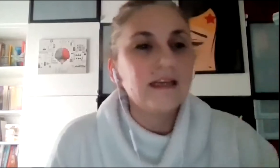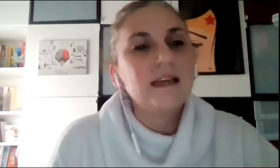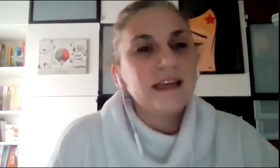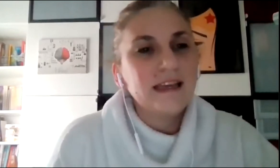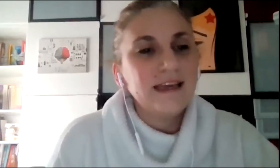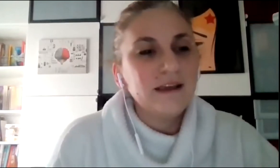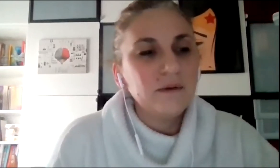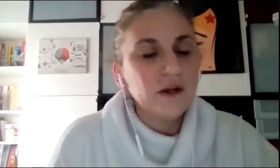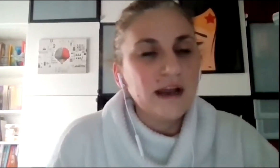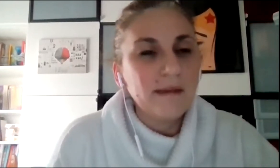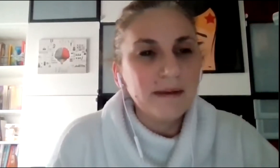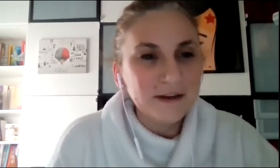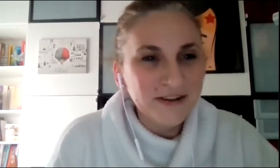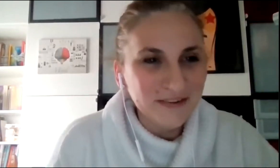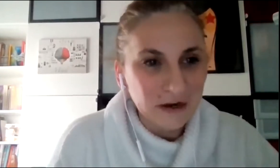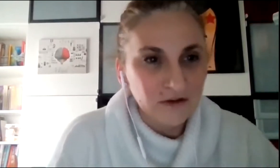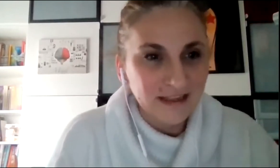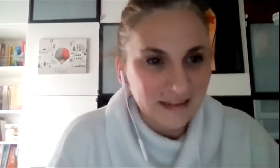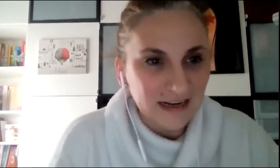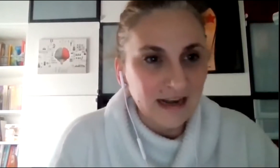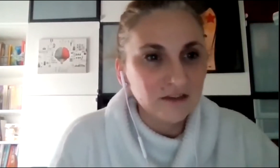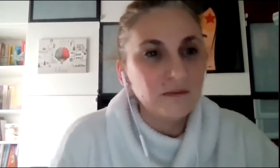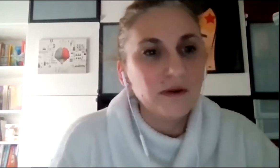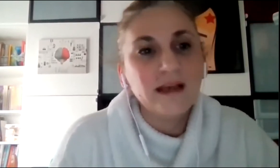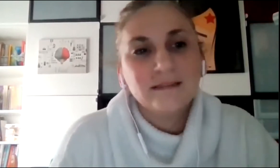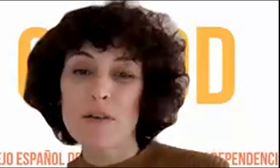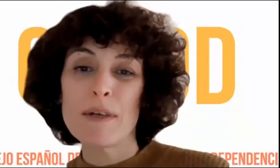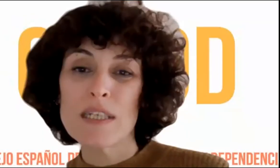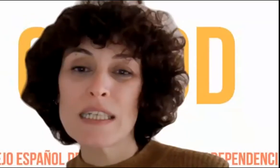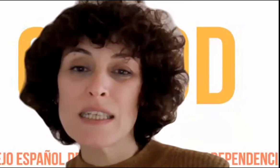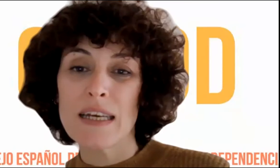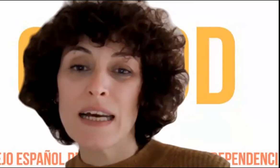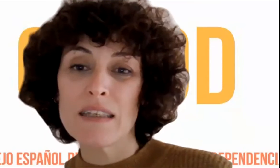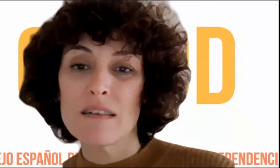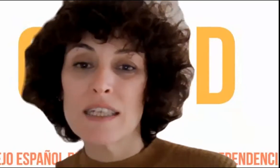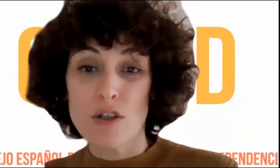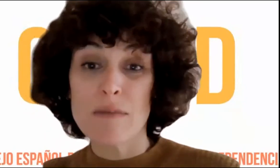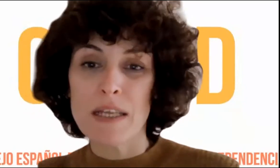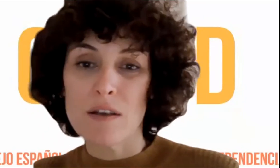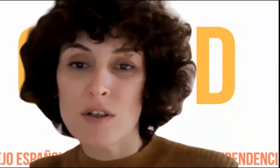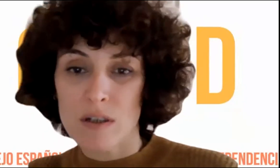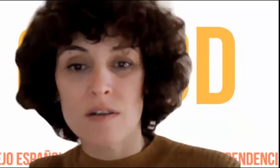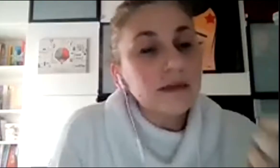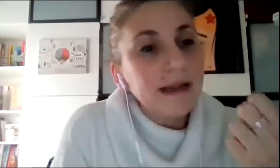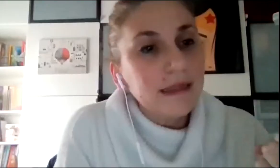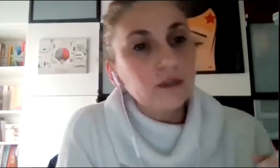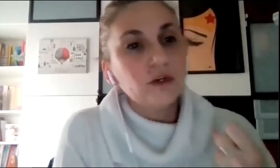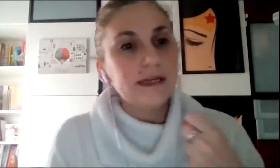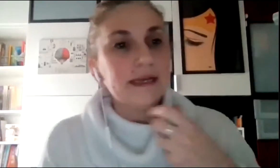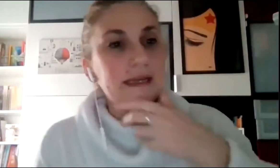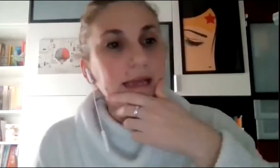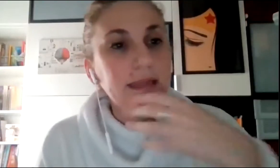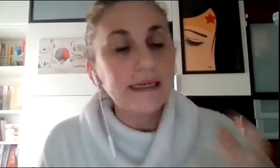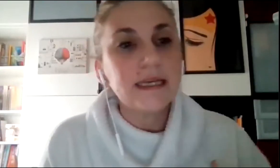rincón amable, ¿no? Un rincón de relax donde él pueda. Pero existen, hay esos Se van